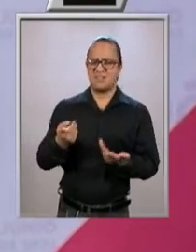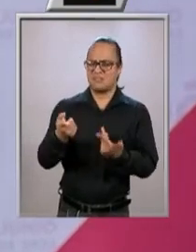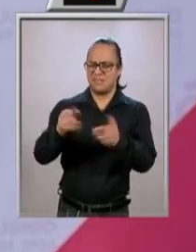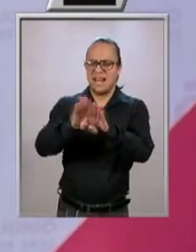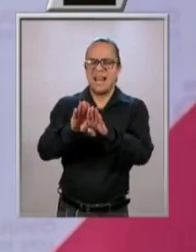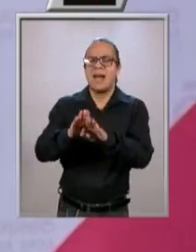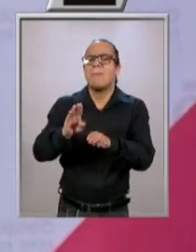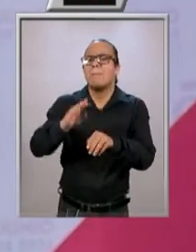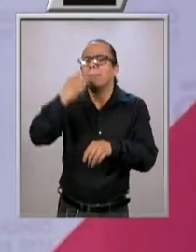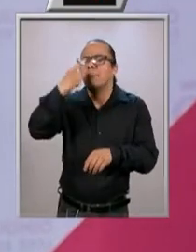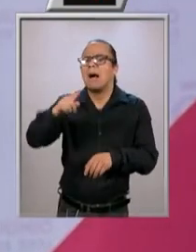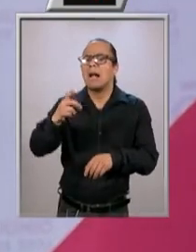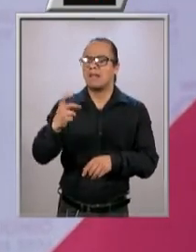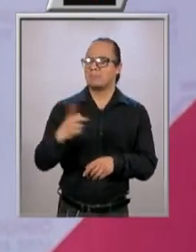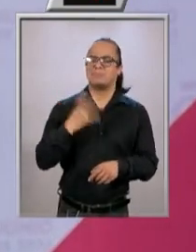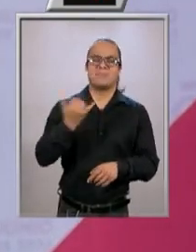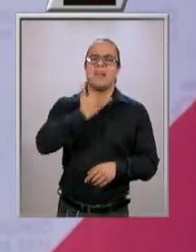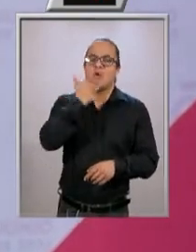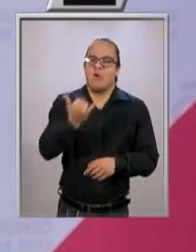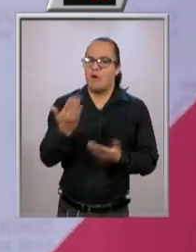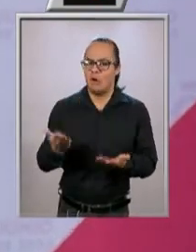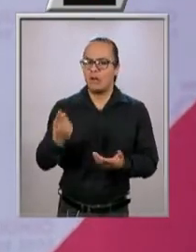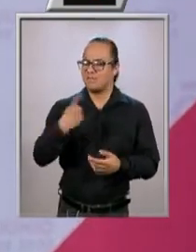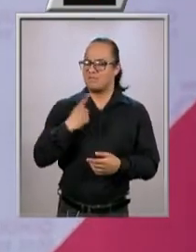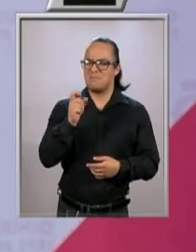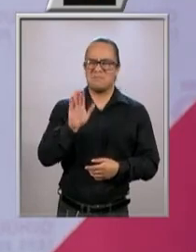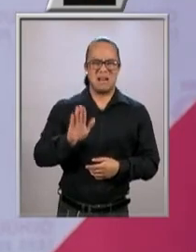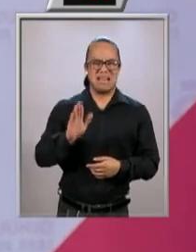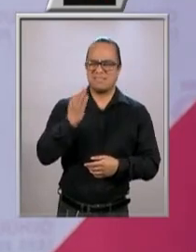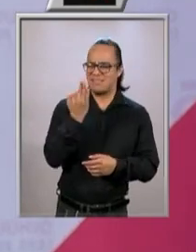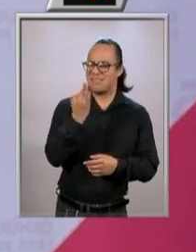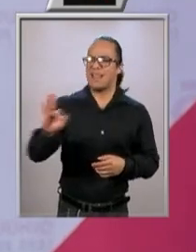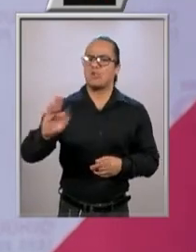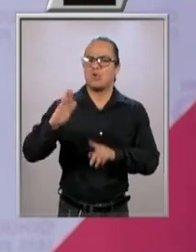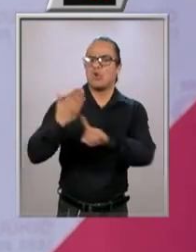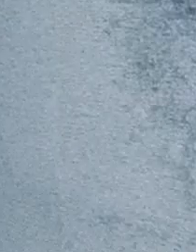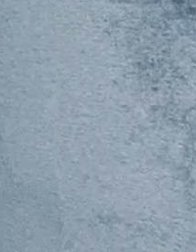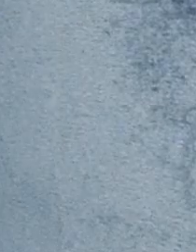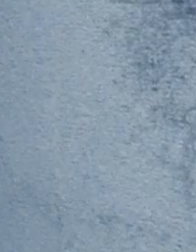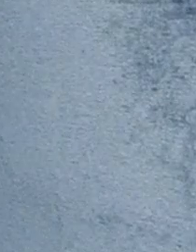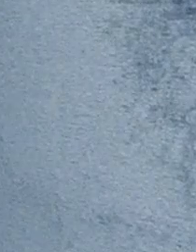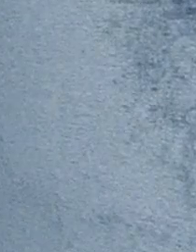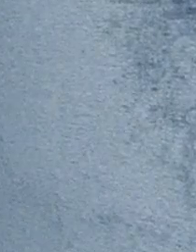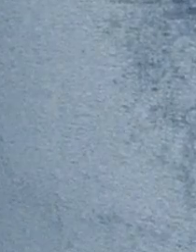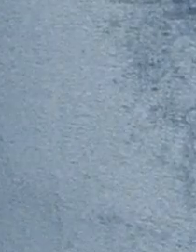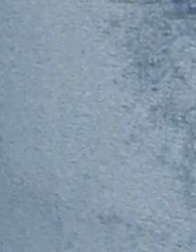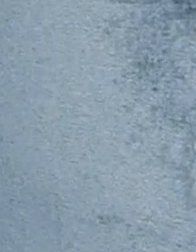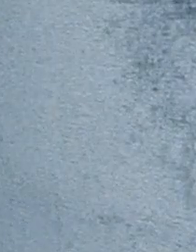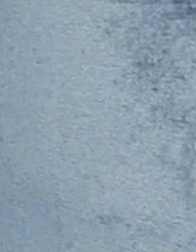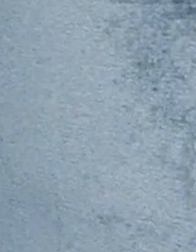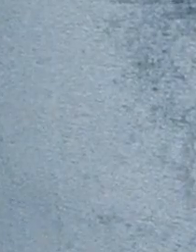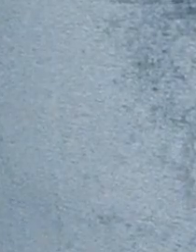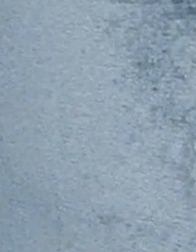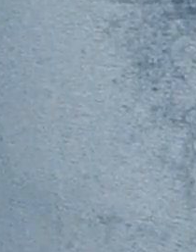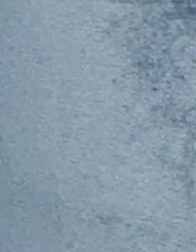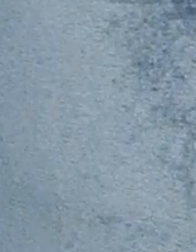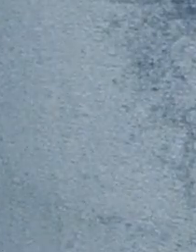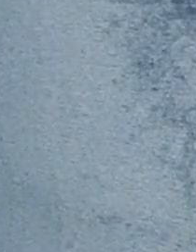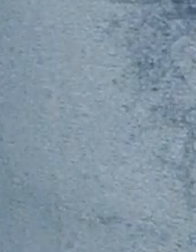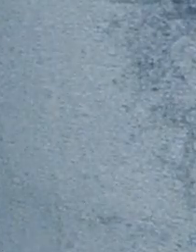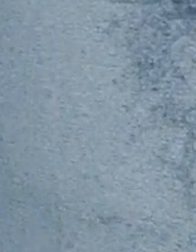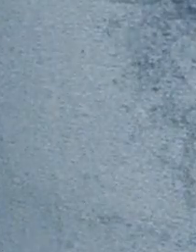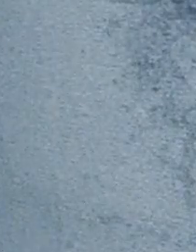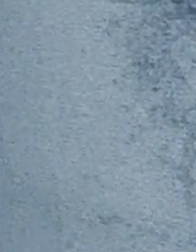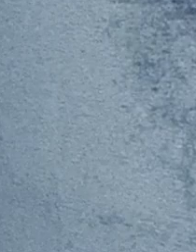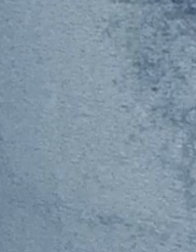las estancias infantiles no solo es un error es una traición a las mujeres que trabajan Delfina Gómez respondió y aseguró que el pri